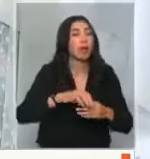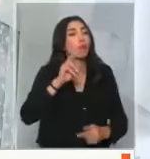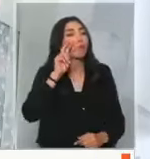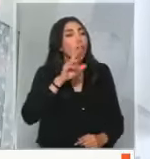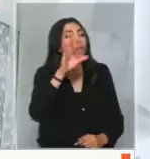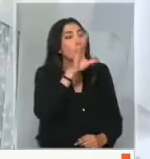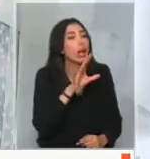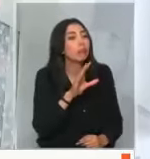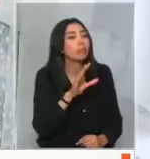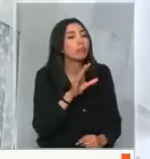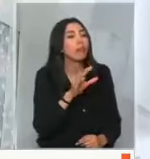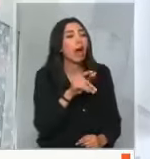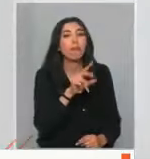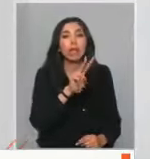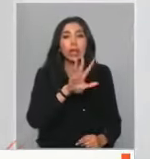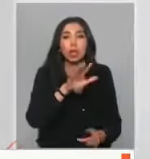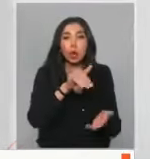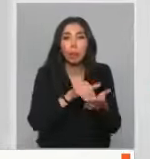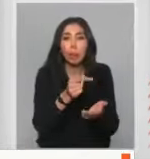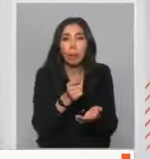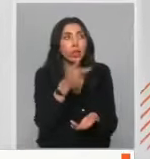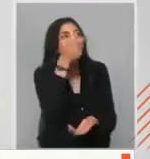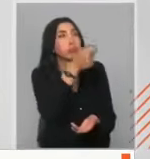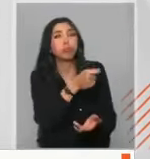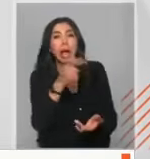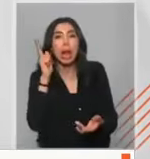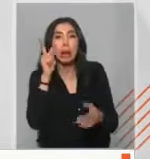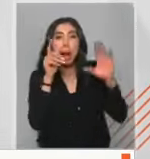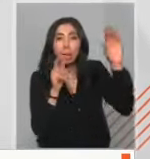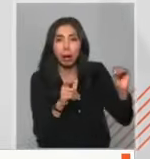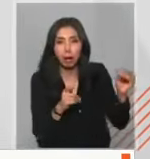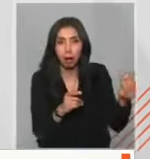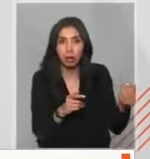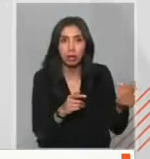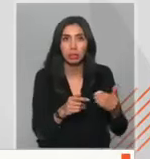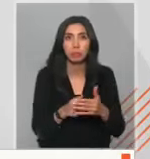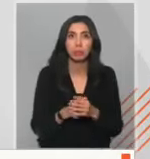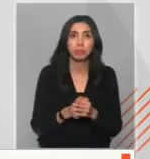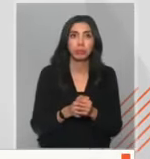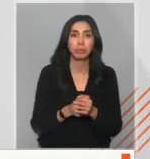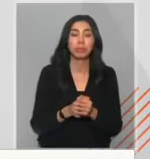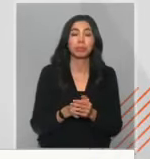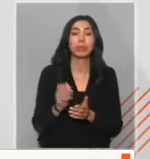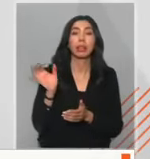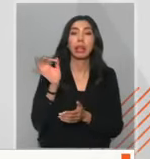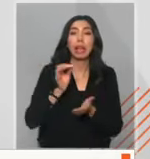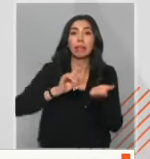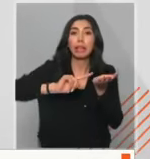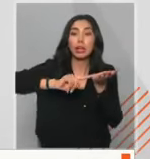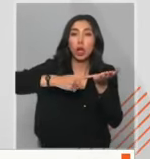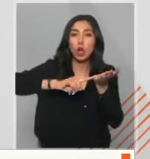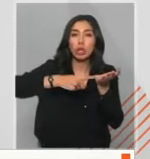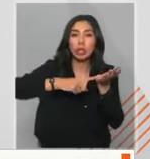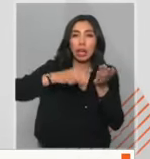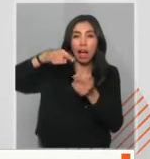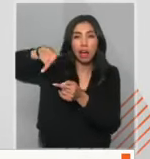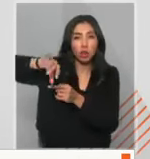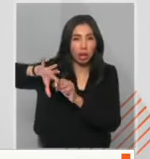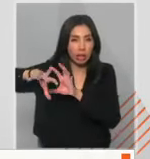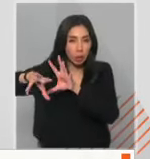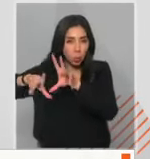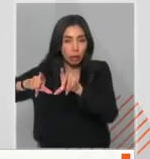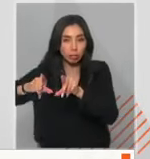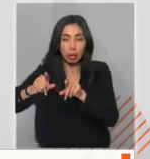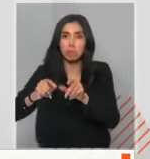por 25 mil pesos. Consultados por Tele13, la empresa señaló: la tecnología que utilizan los delincuentes para efectuar intentos de intrusión ha ido